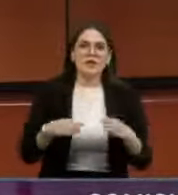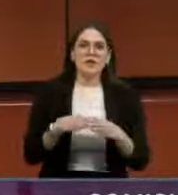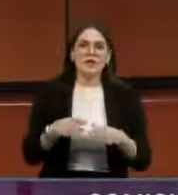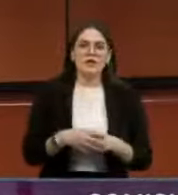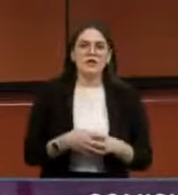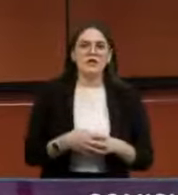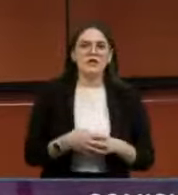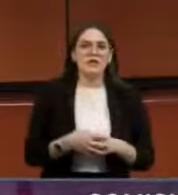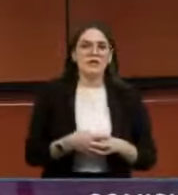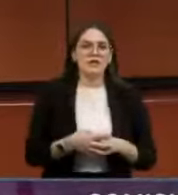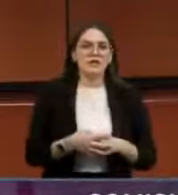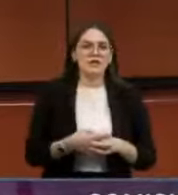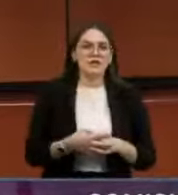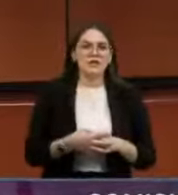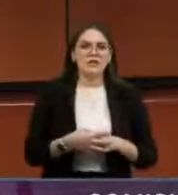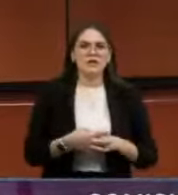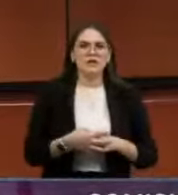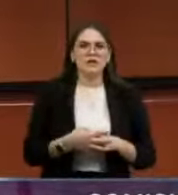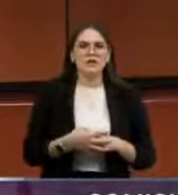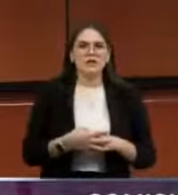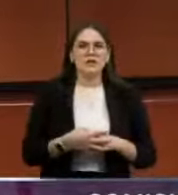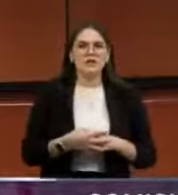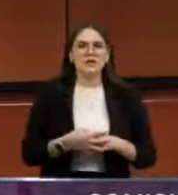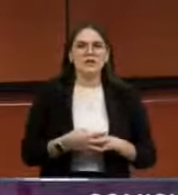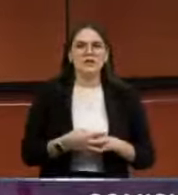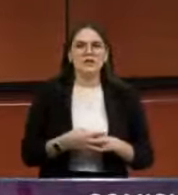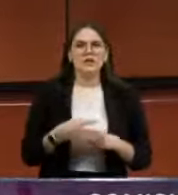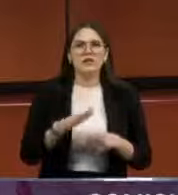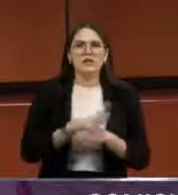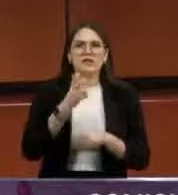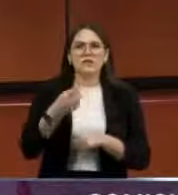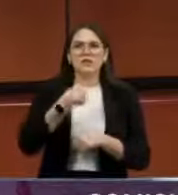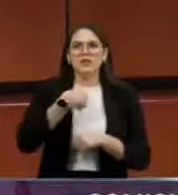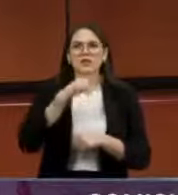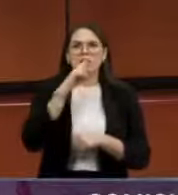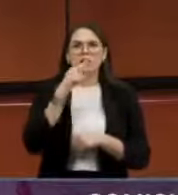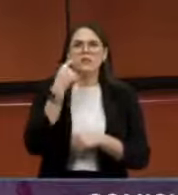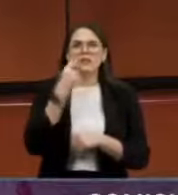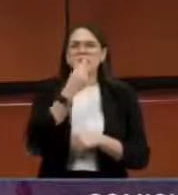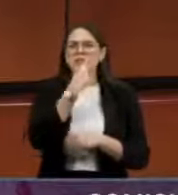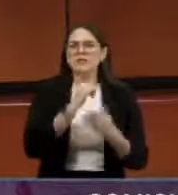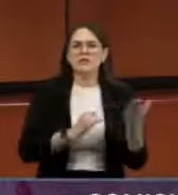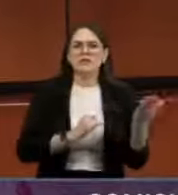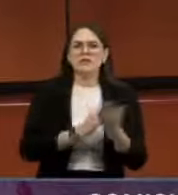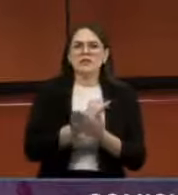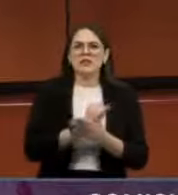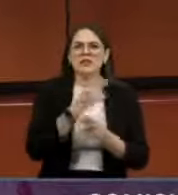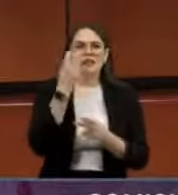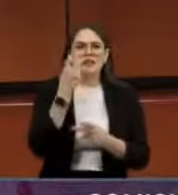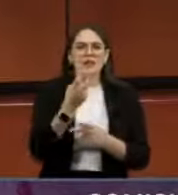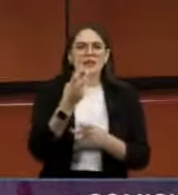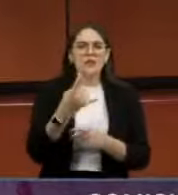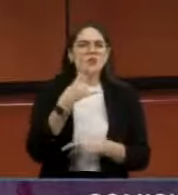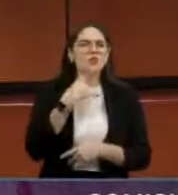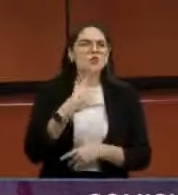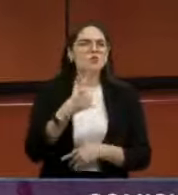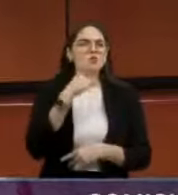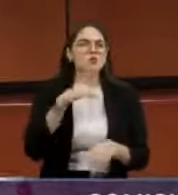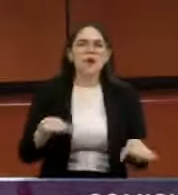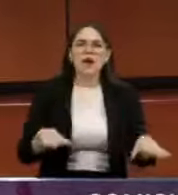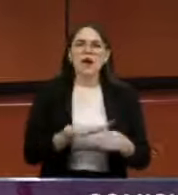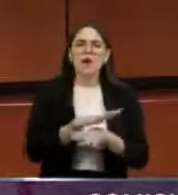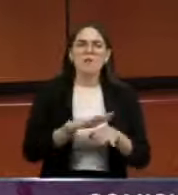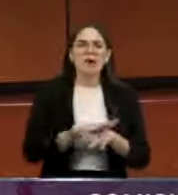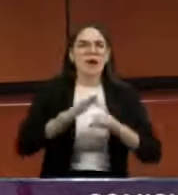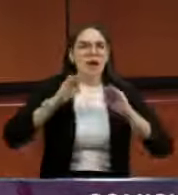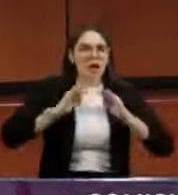Eso es por ello por lo que decidimos hacer esta lucha de manera pacífica.